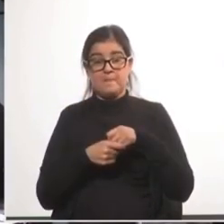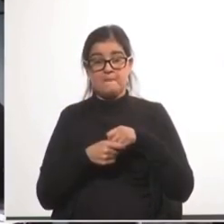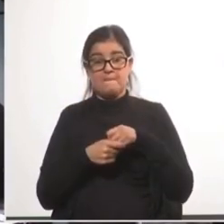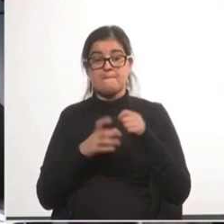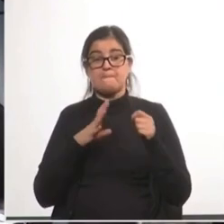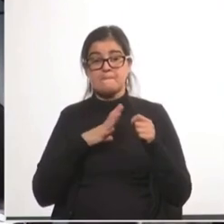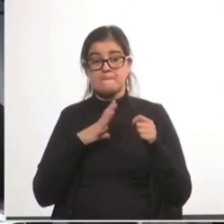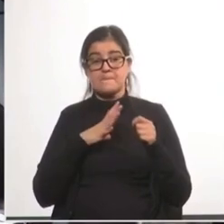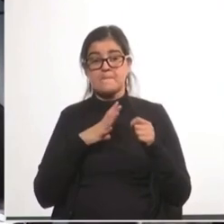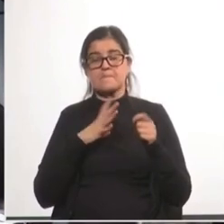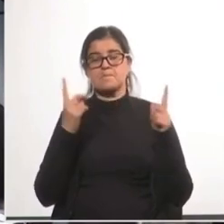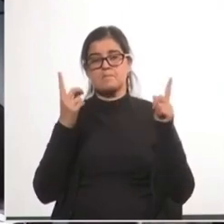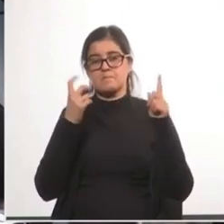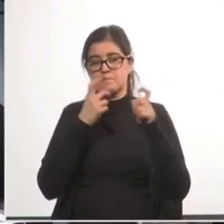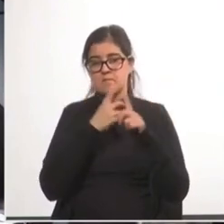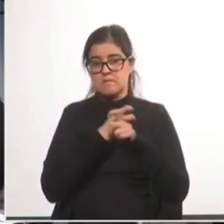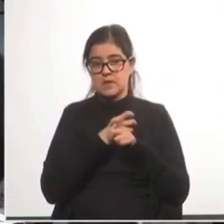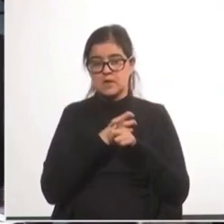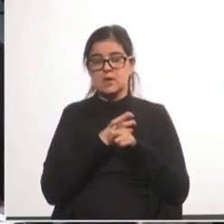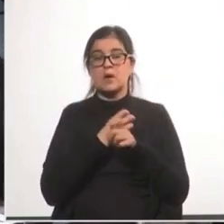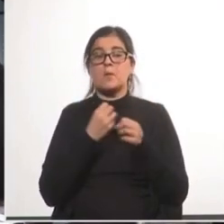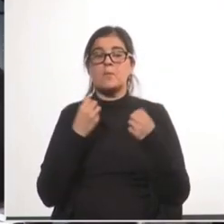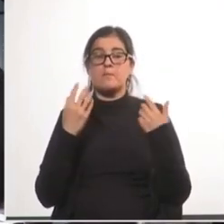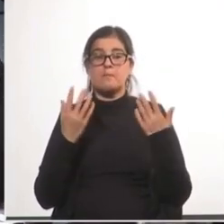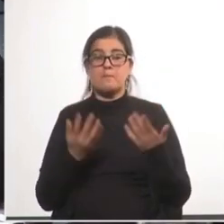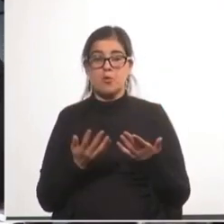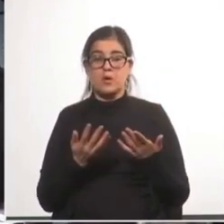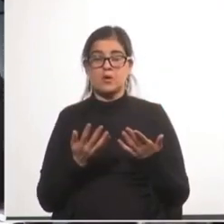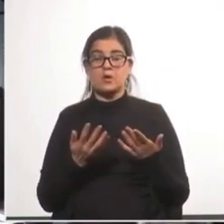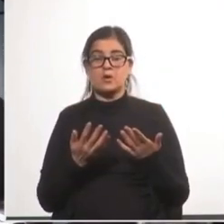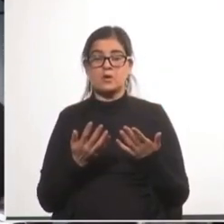presenta enormes dificultades, porque